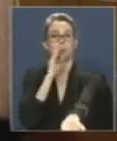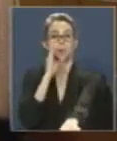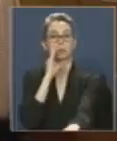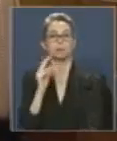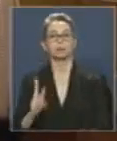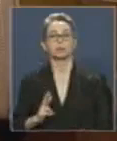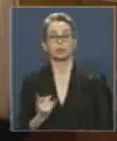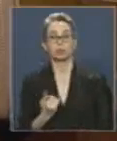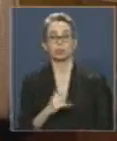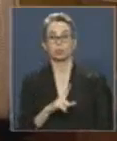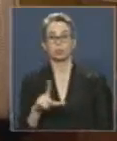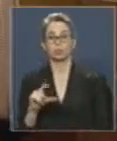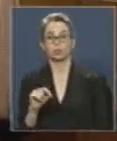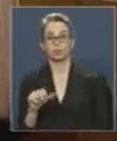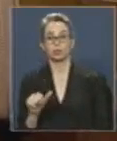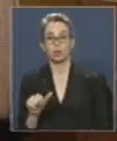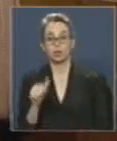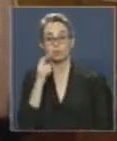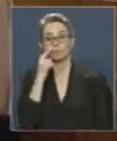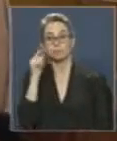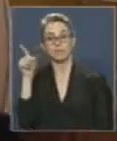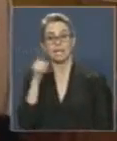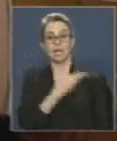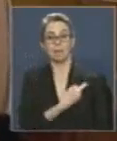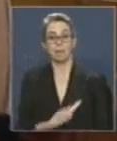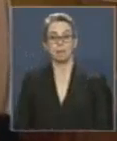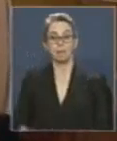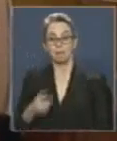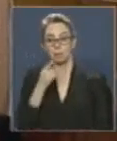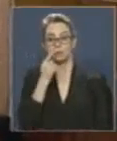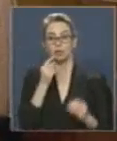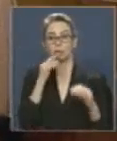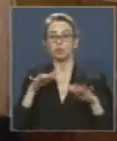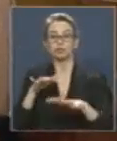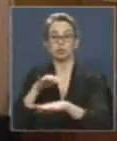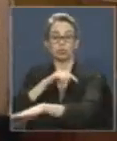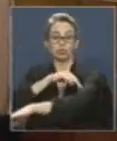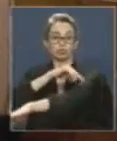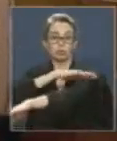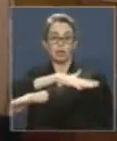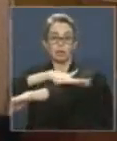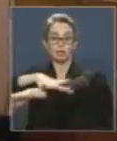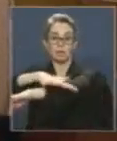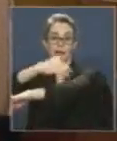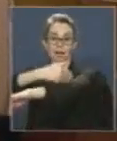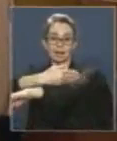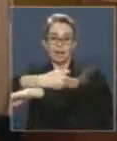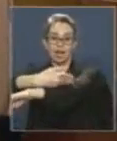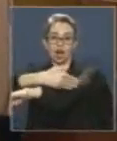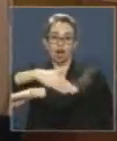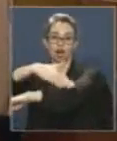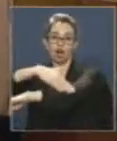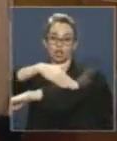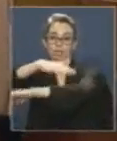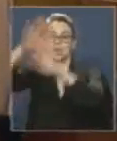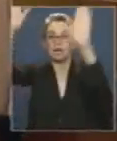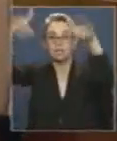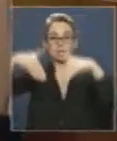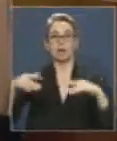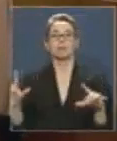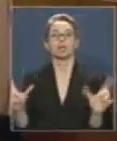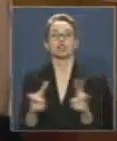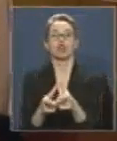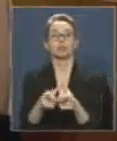Ulloa, y que además él preside la comisión del uso del borde costero, para que convoque a la brevedad a la comisión,